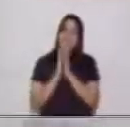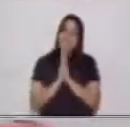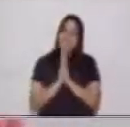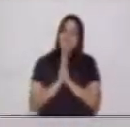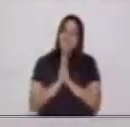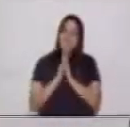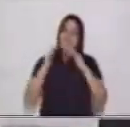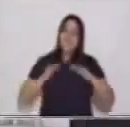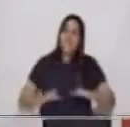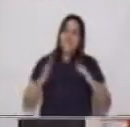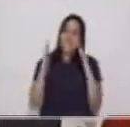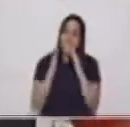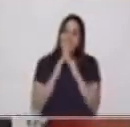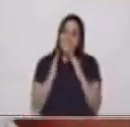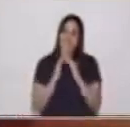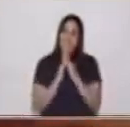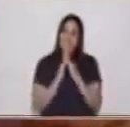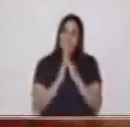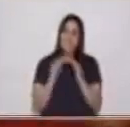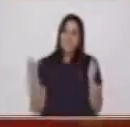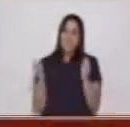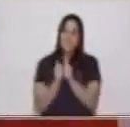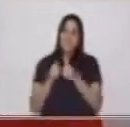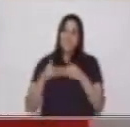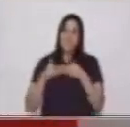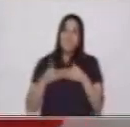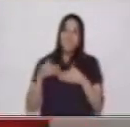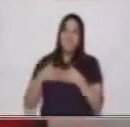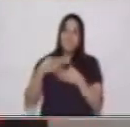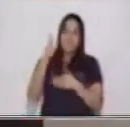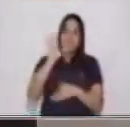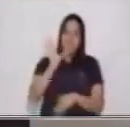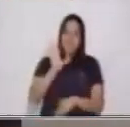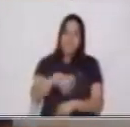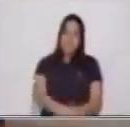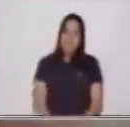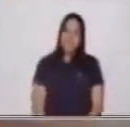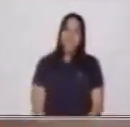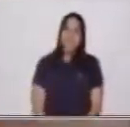favor, quédate en casa, que juntos saldremos adelante. Hasta pronto.